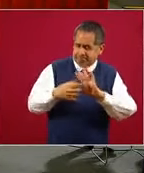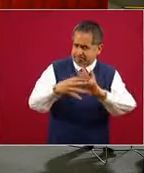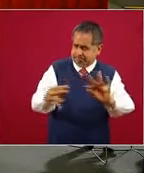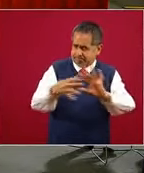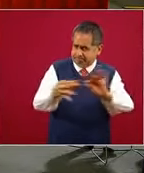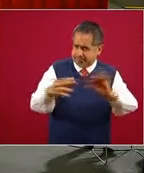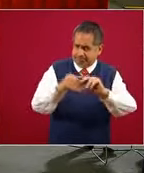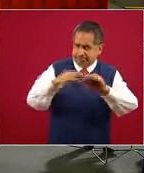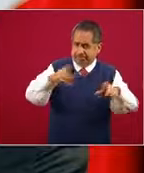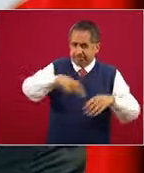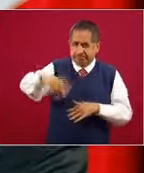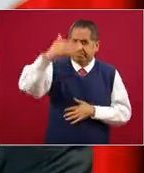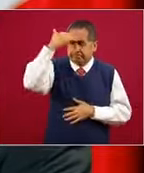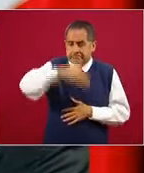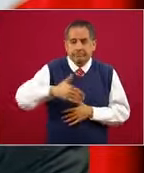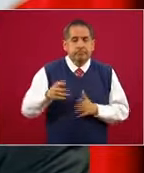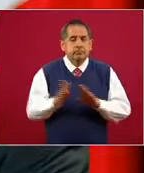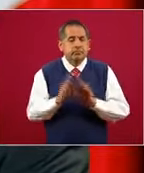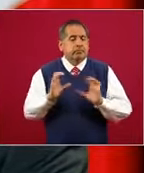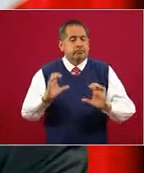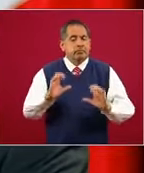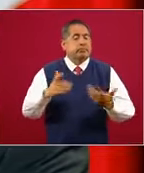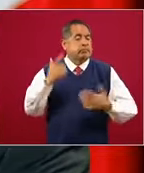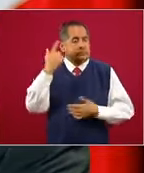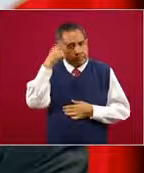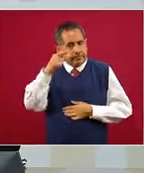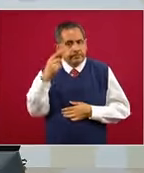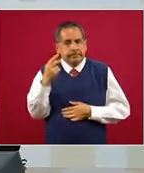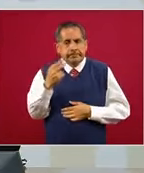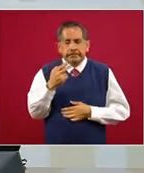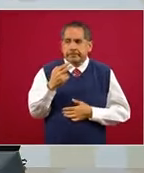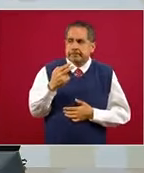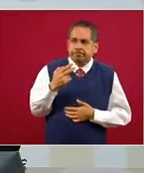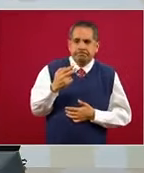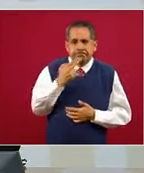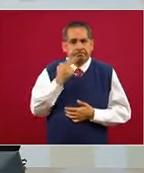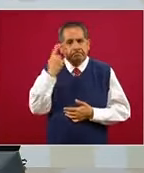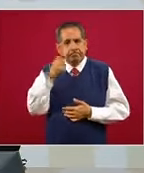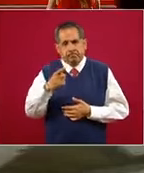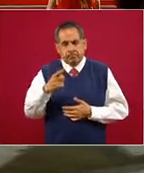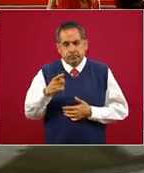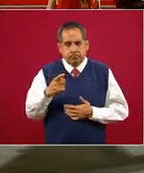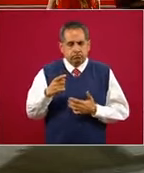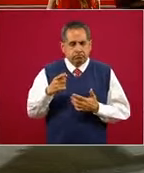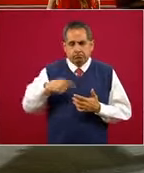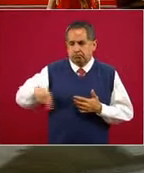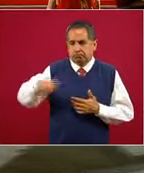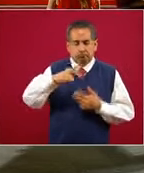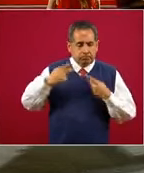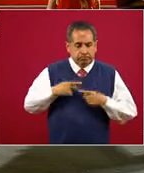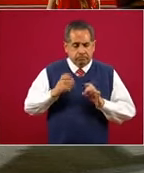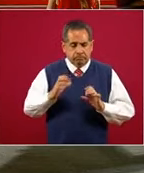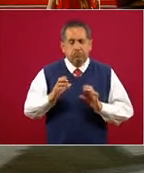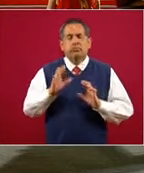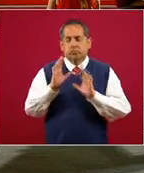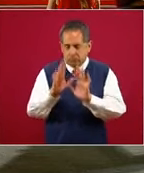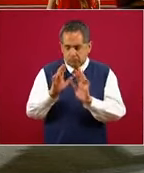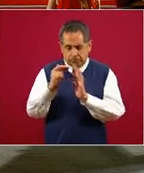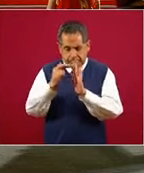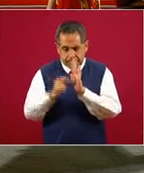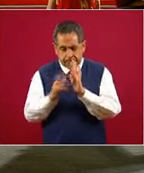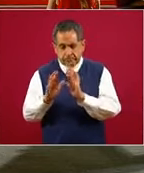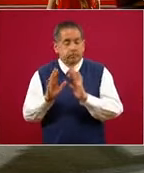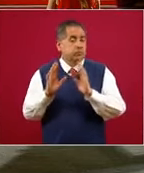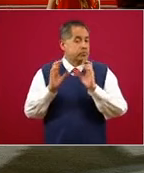el aspecto de cómo se puede hacer que estas condiciones permitan